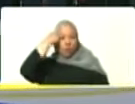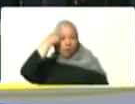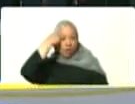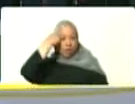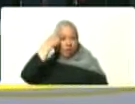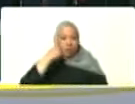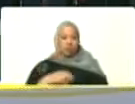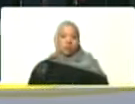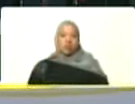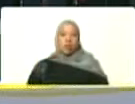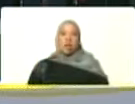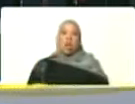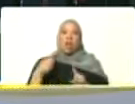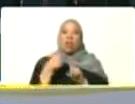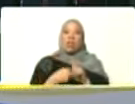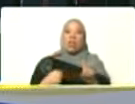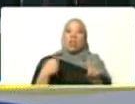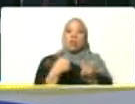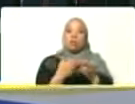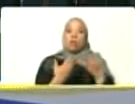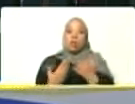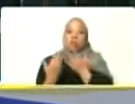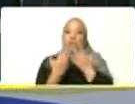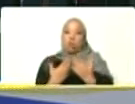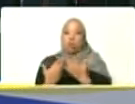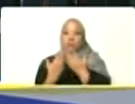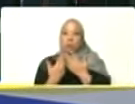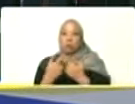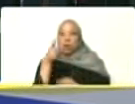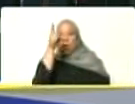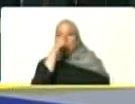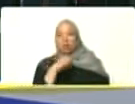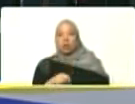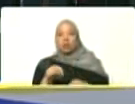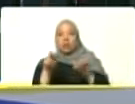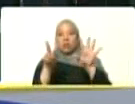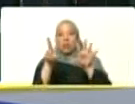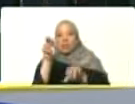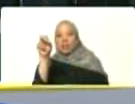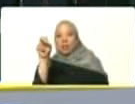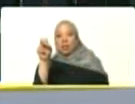de las luchas estudiantiles de aquellos años 70,